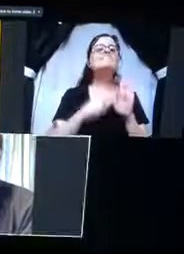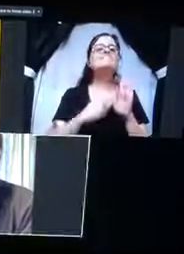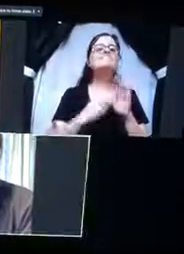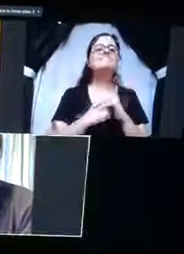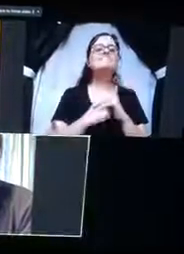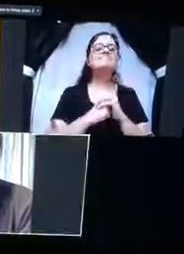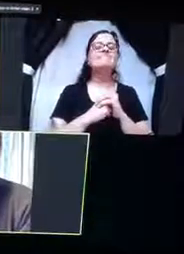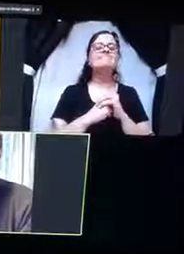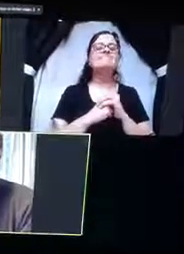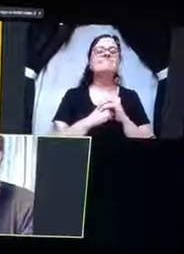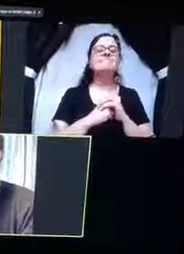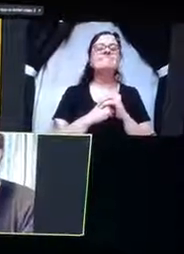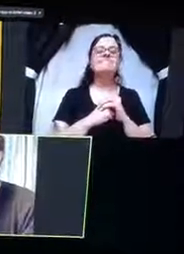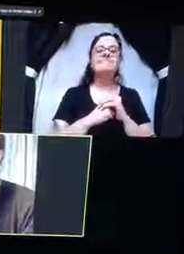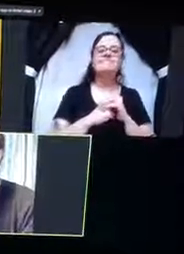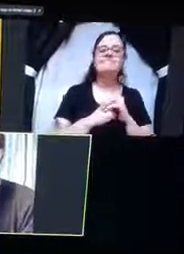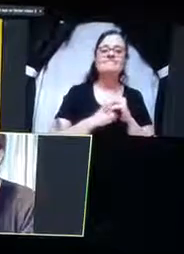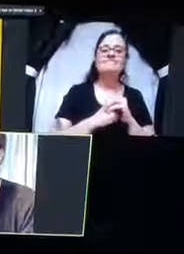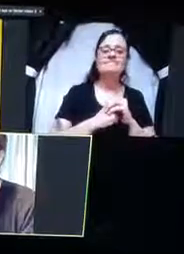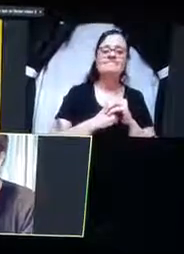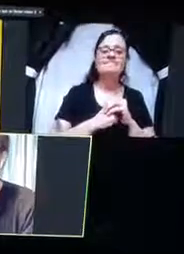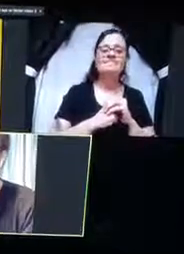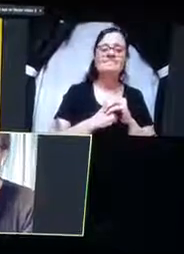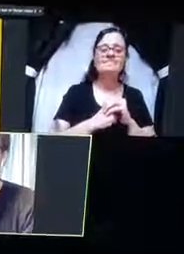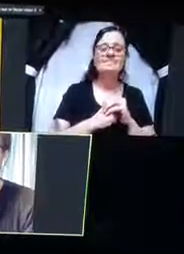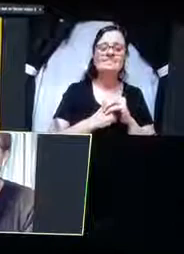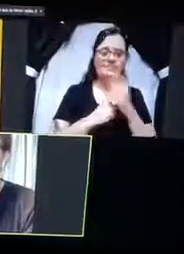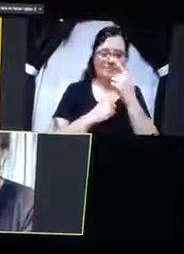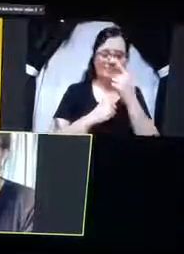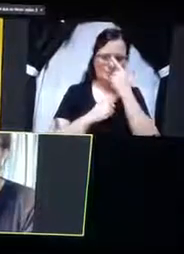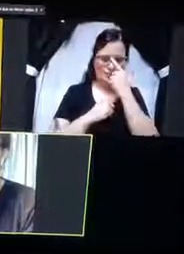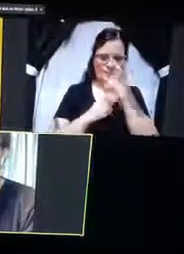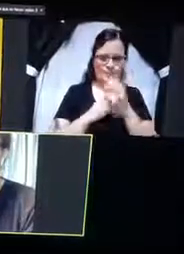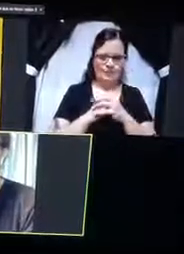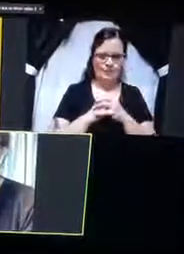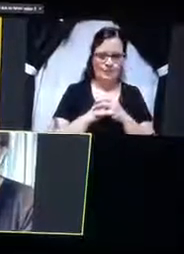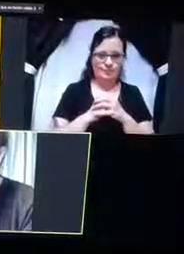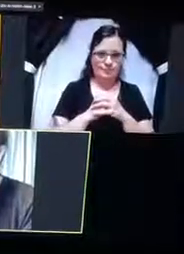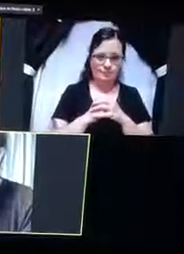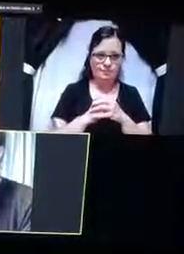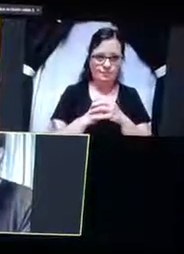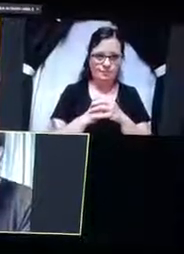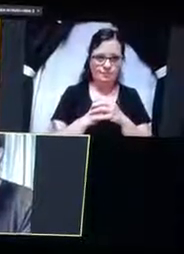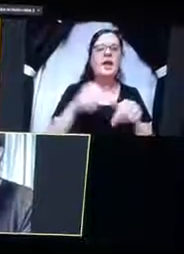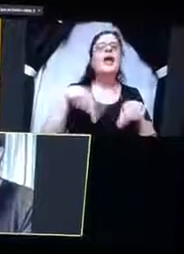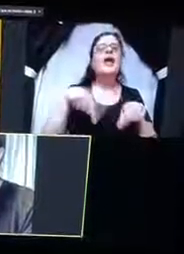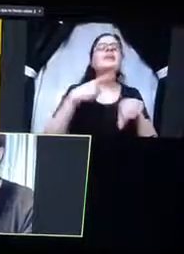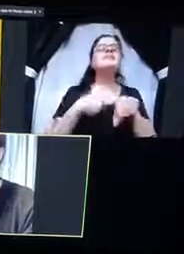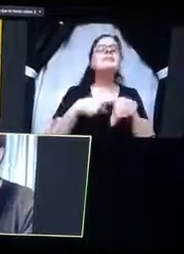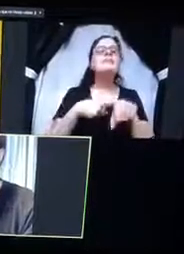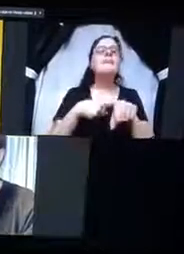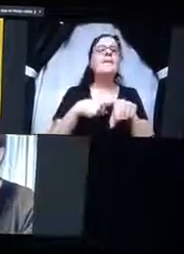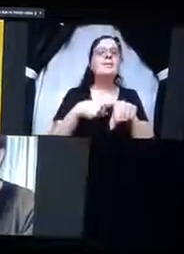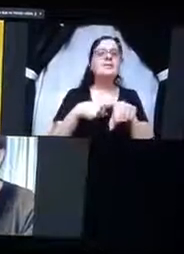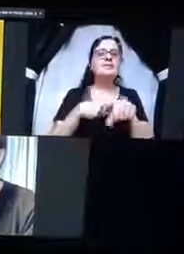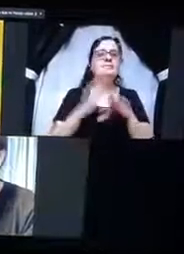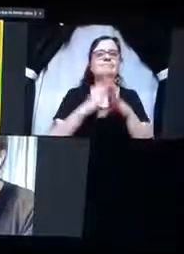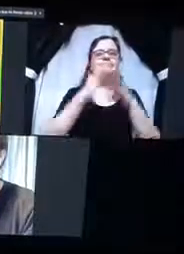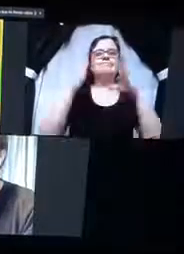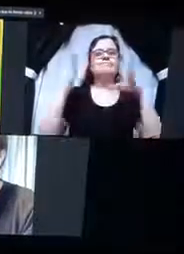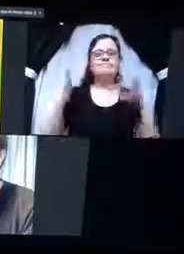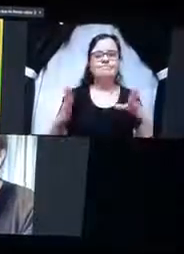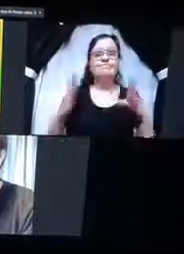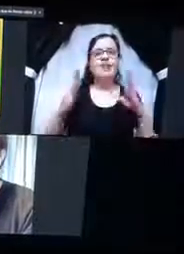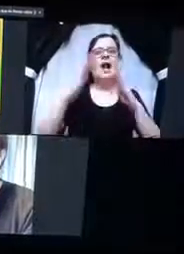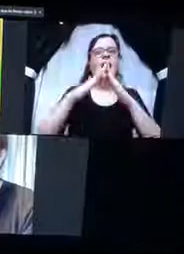A ver, en estos tiempos de educación virtual, ¿cómo debemos asesorar a los padres? ¿Cómo